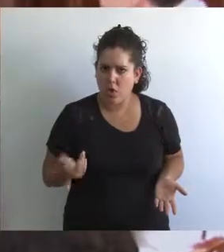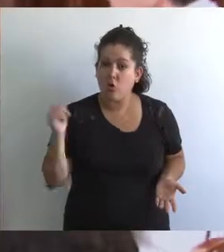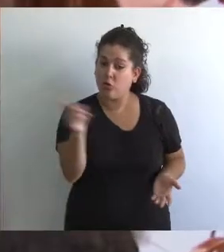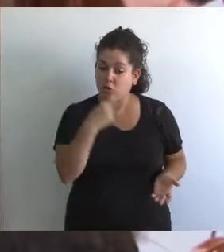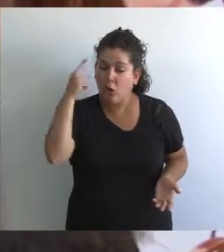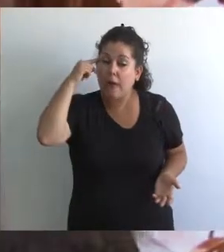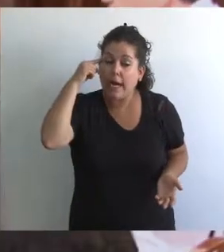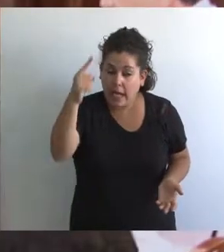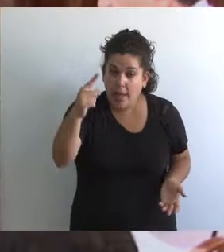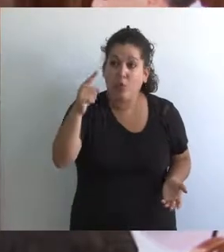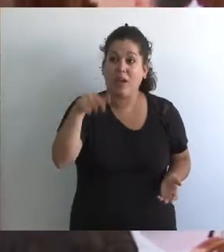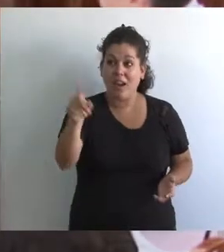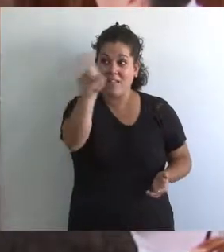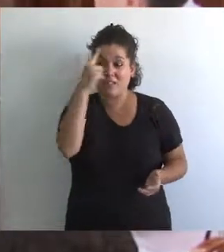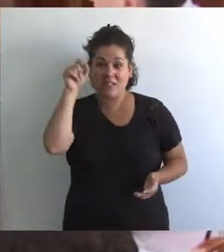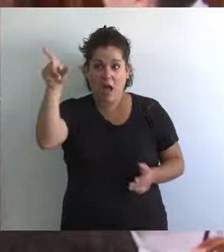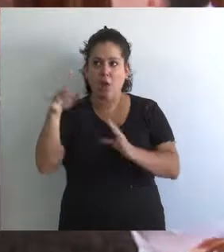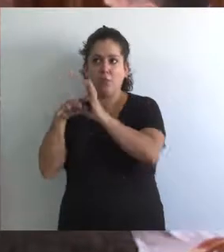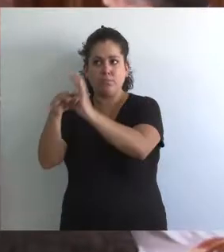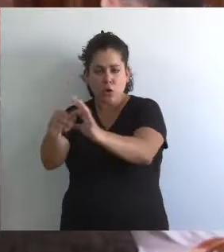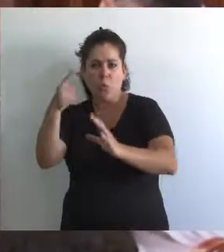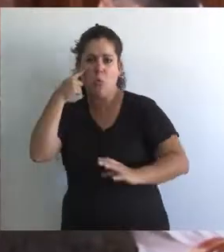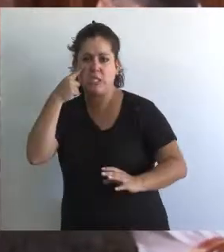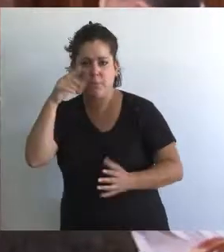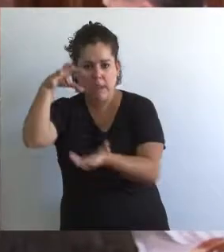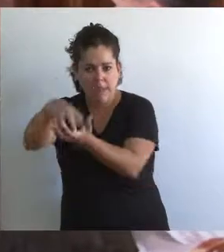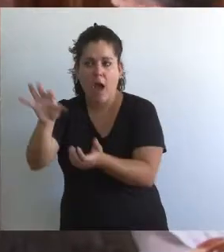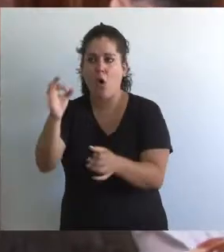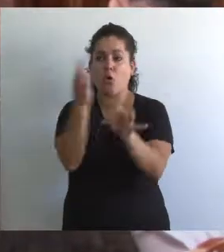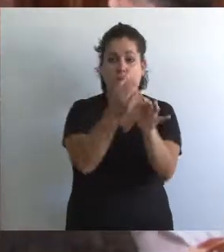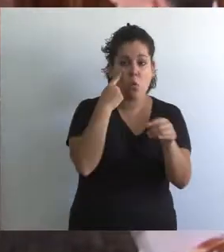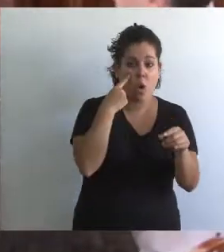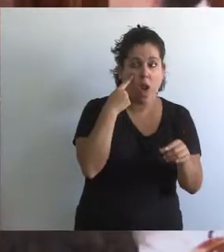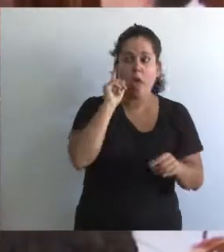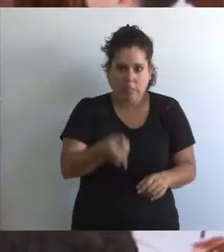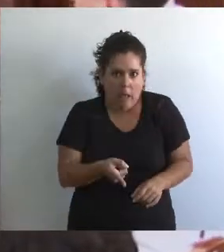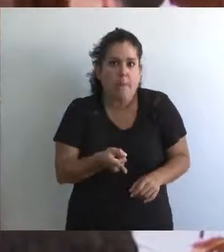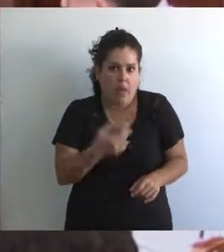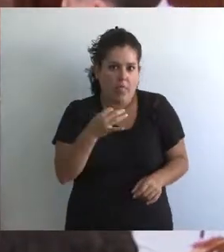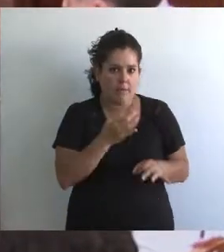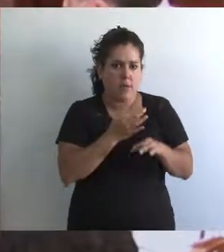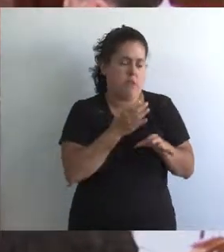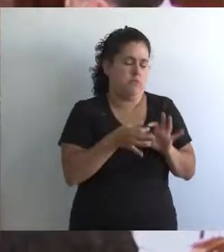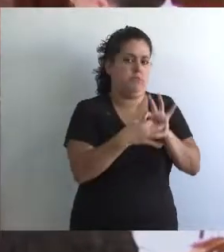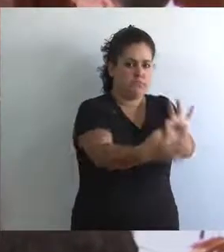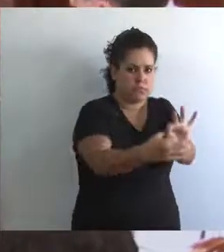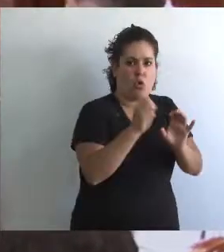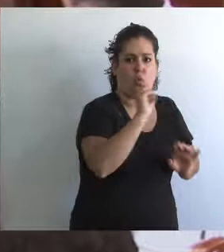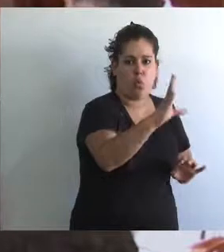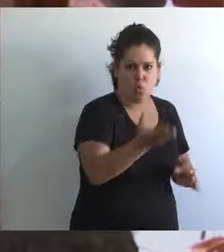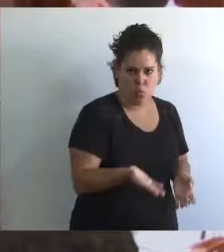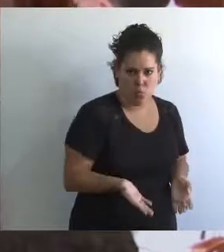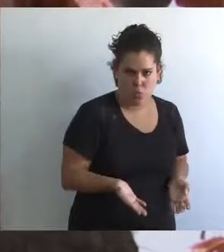idea. Sí. Nosotros creemos que así el Estado Nacional articula con los municipios o articula con las escuelas, pero también puede articular con los clubes cuando se